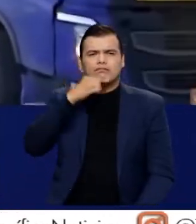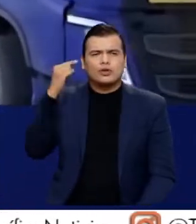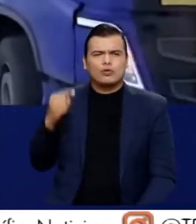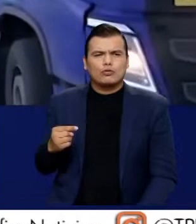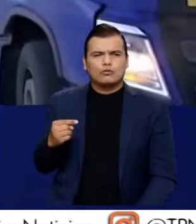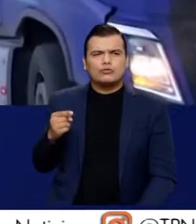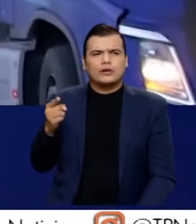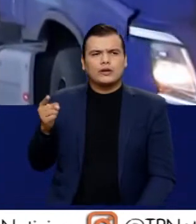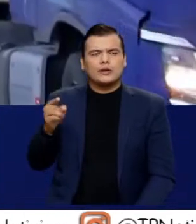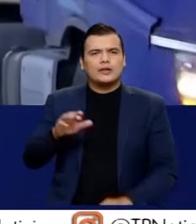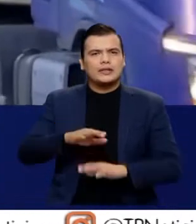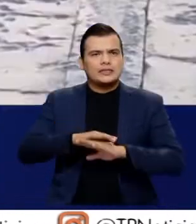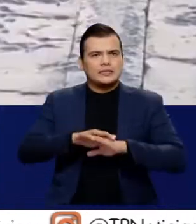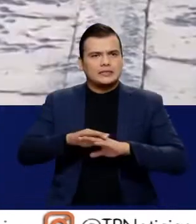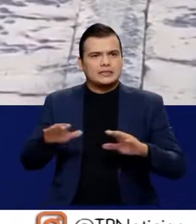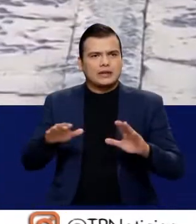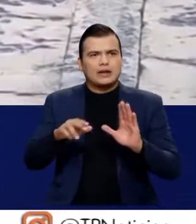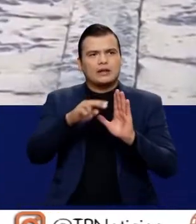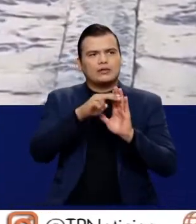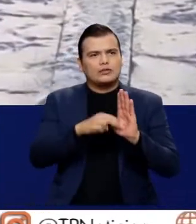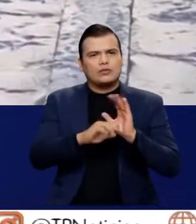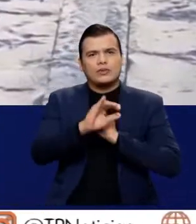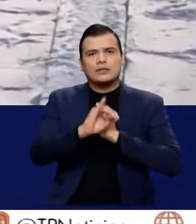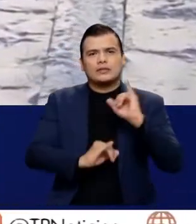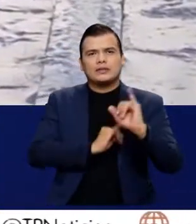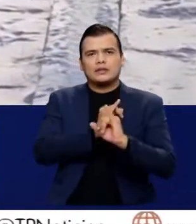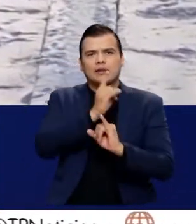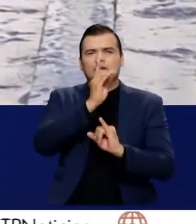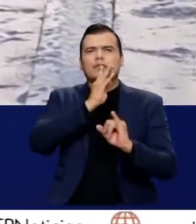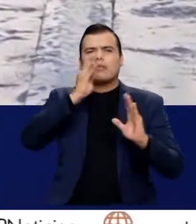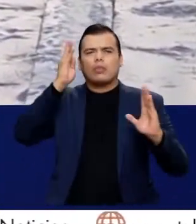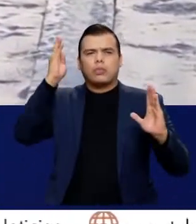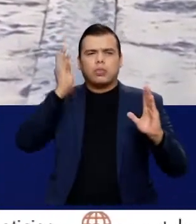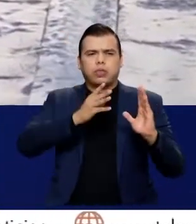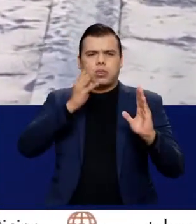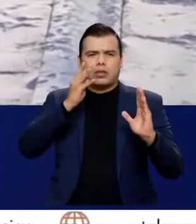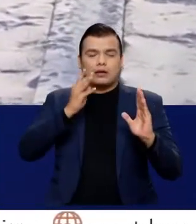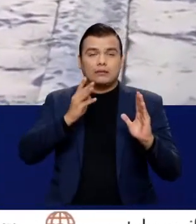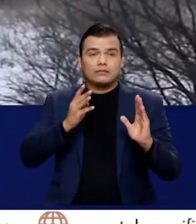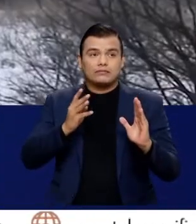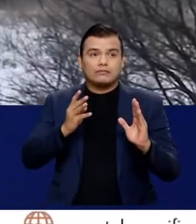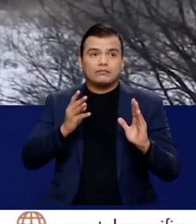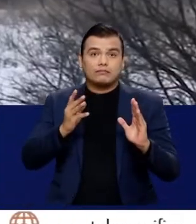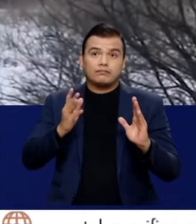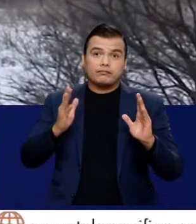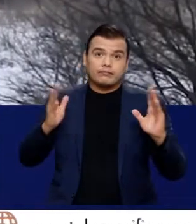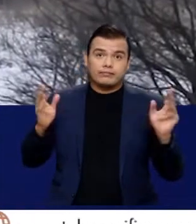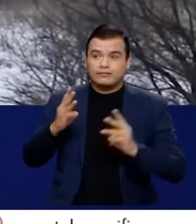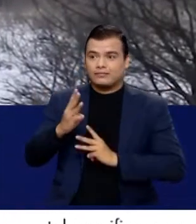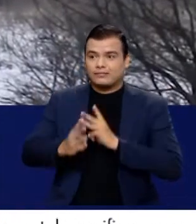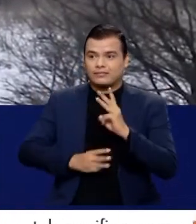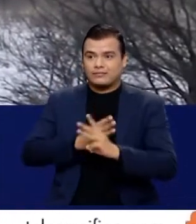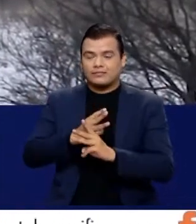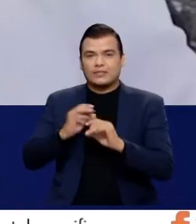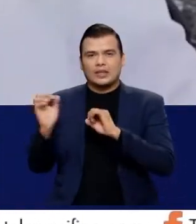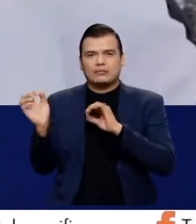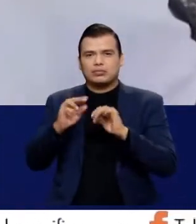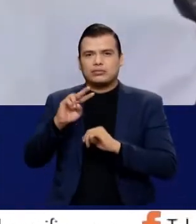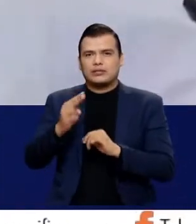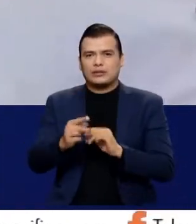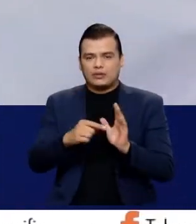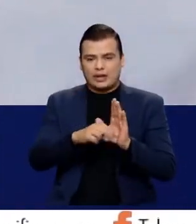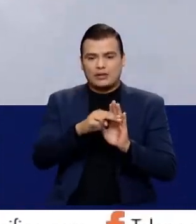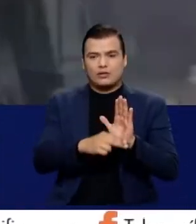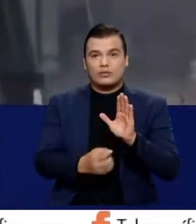las relaciones internacionales que estaba puesta después de la segunda guerra mundial precisamente para evitar que puede ocurrir una guerra